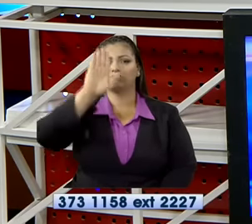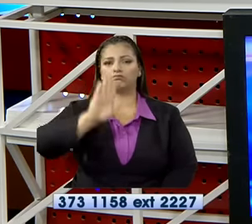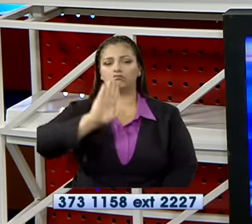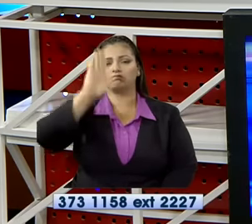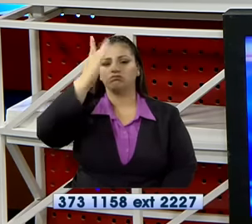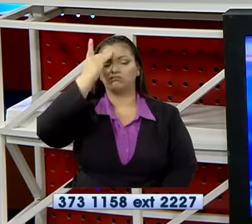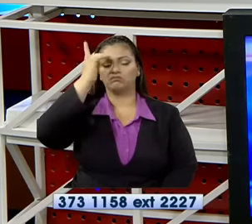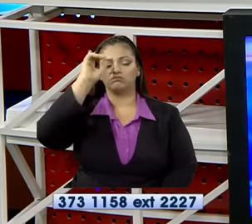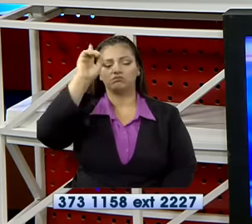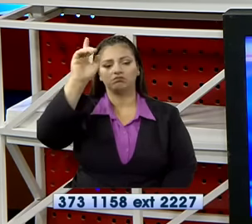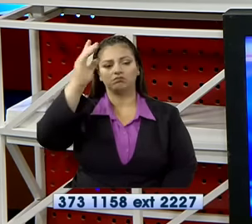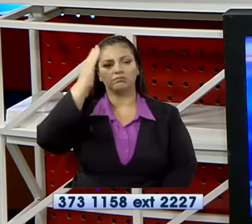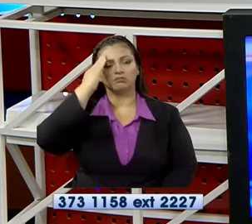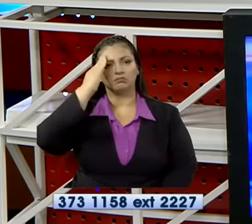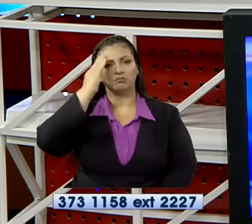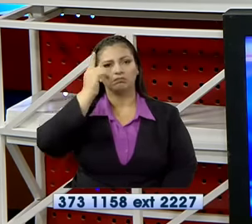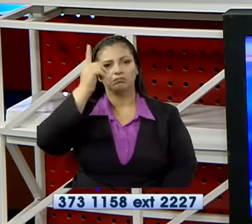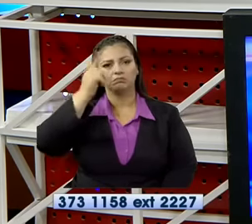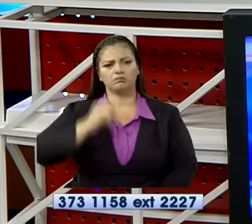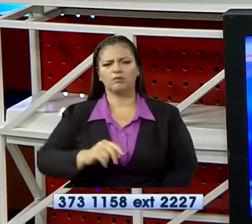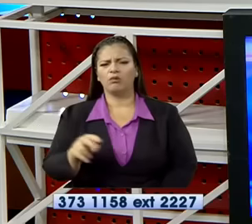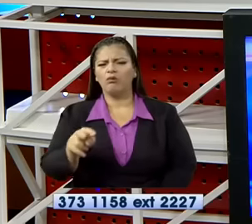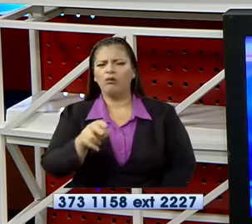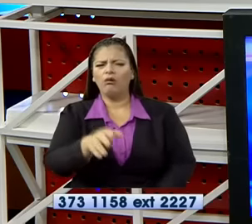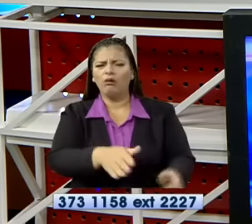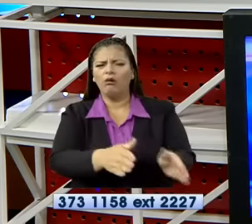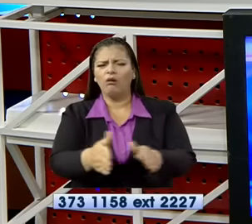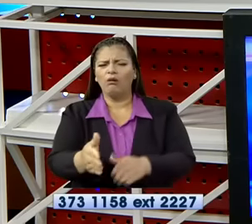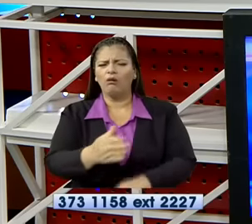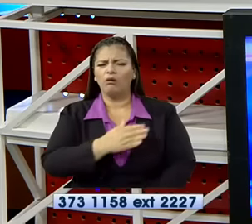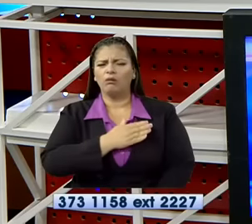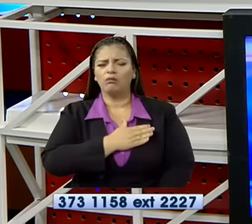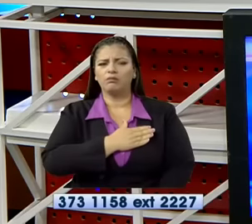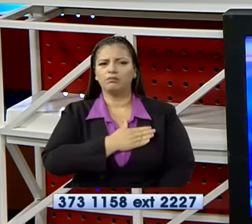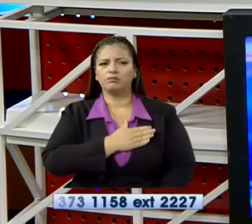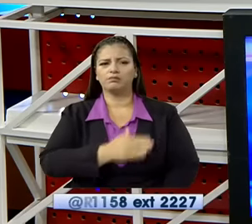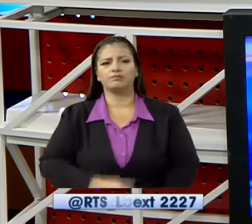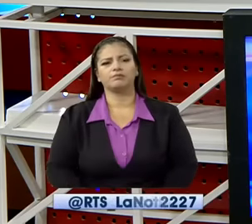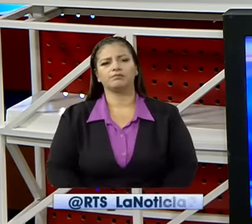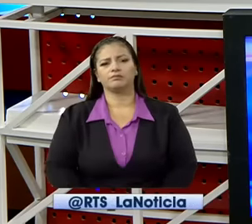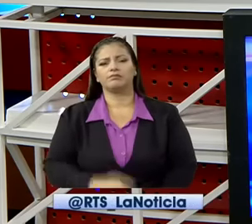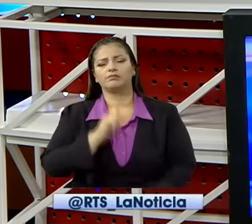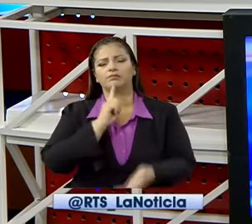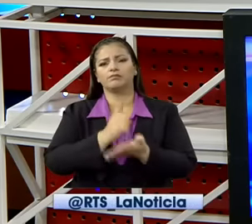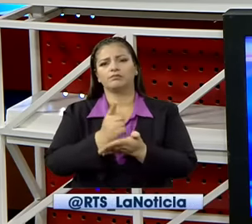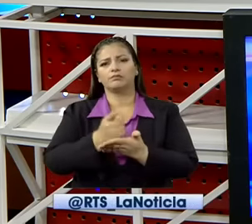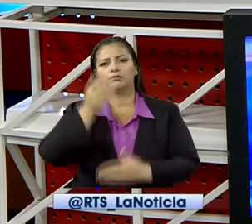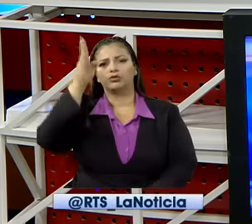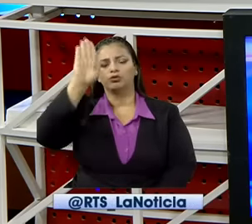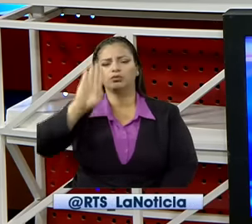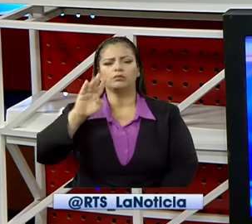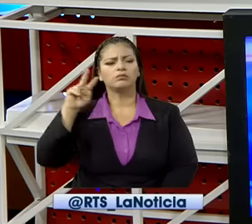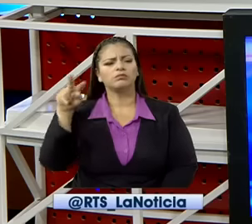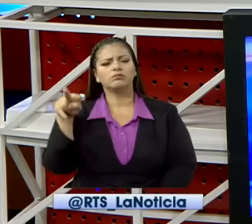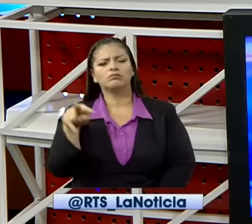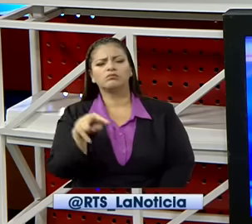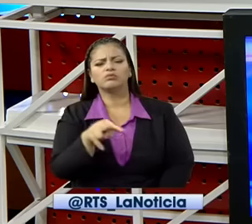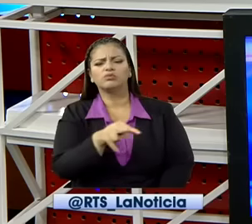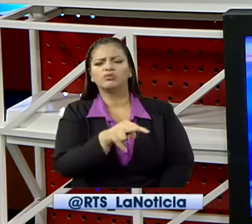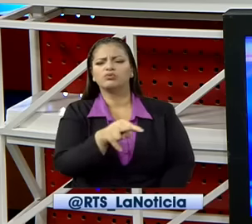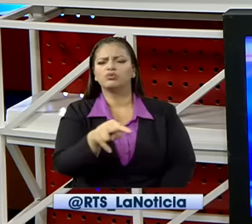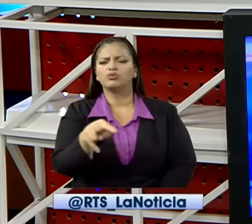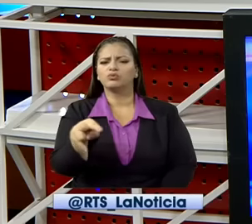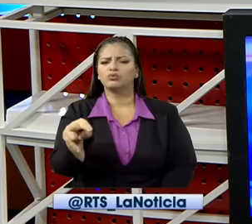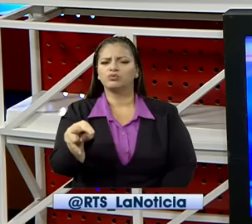hace aunque a nadie le gusta Sí en realidad él siempre desea lo mejor para nosotros y esta no es una situación provocada por él